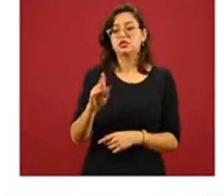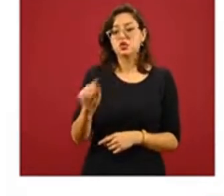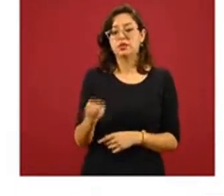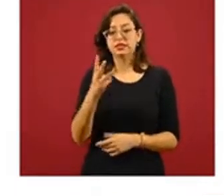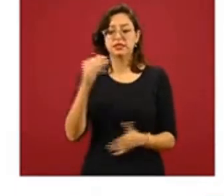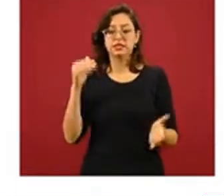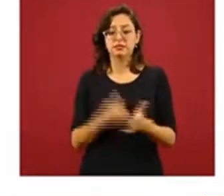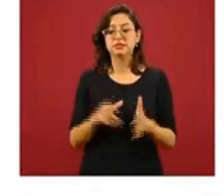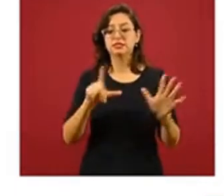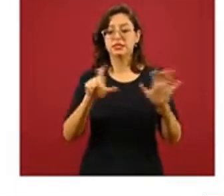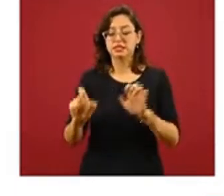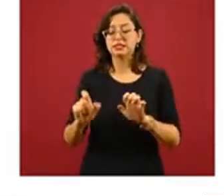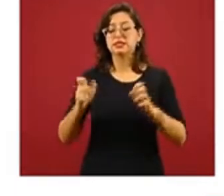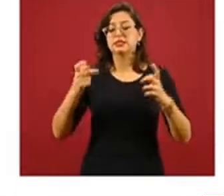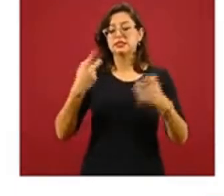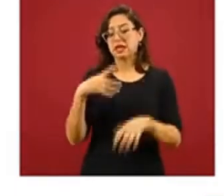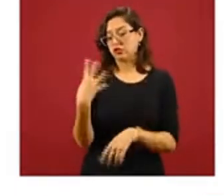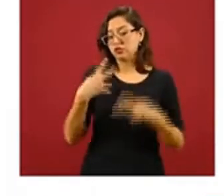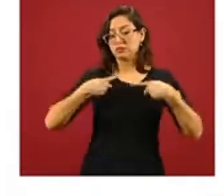393.714 personas estudiadas,